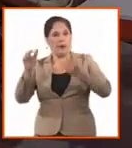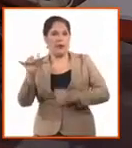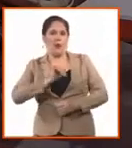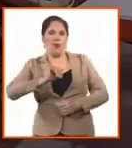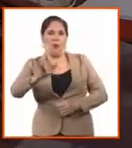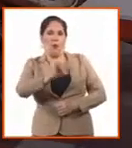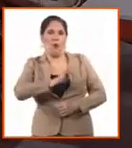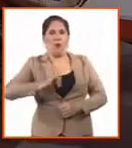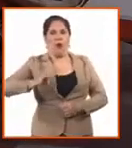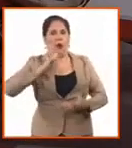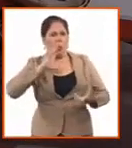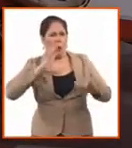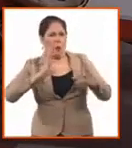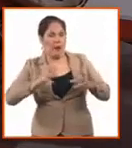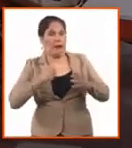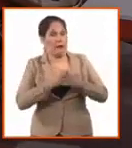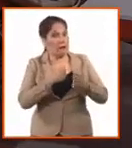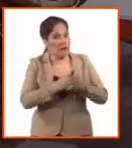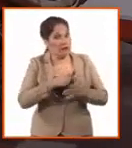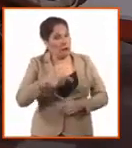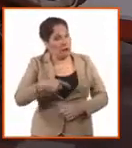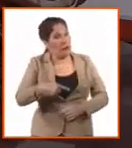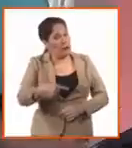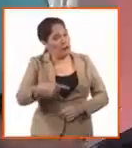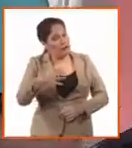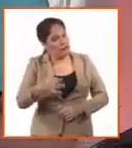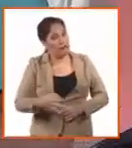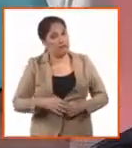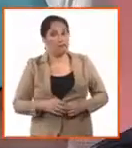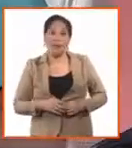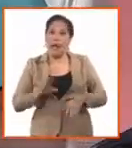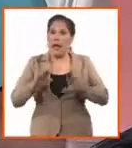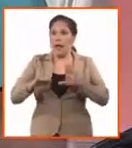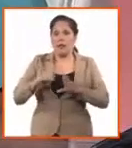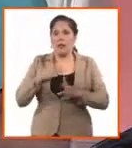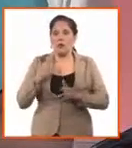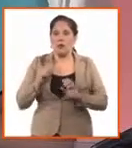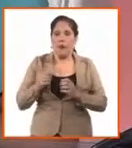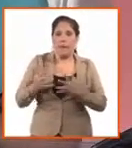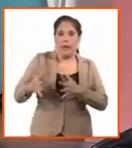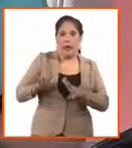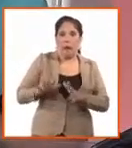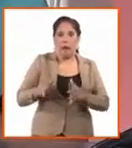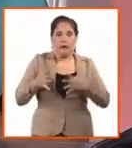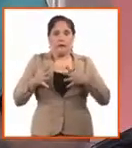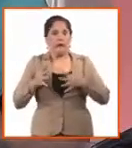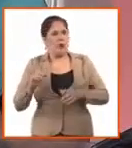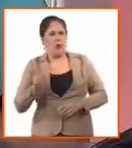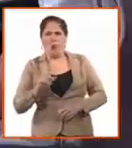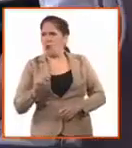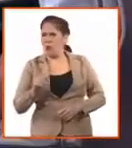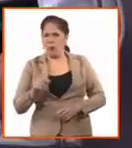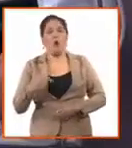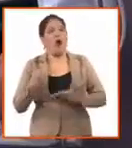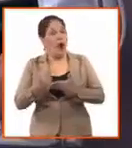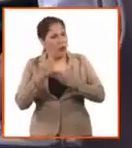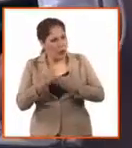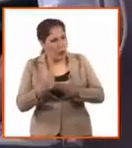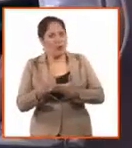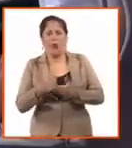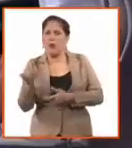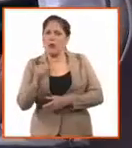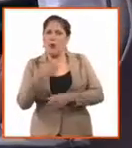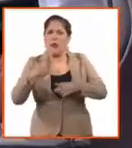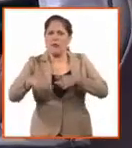complejidades que tenemos que enfrentar la en la vida diaria a veces nos hace irnos del mundo y no pensé que estamos